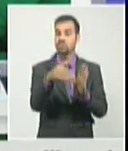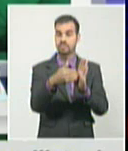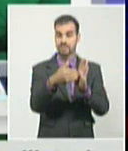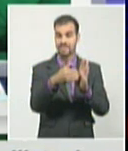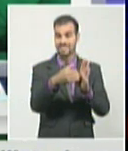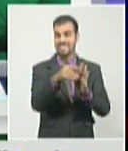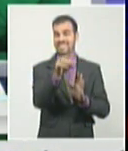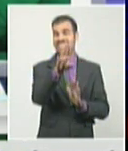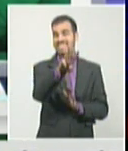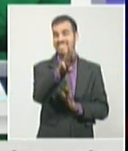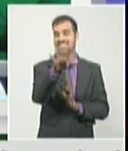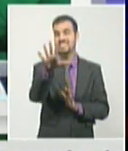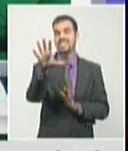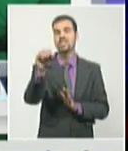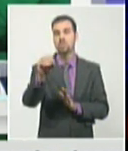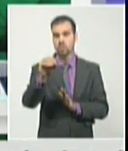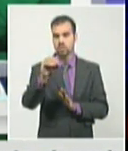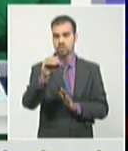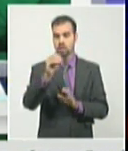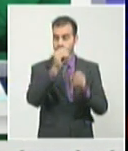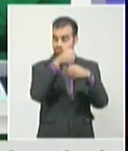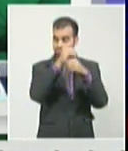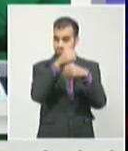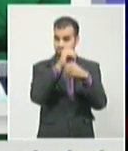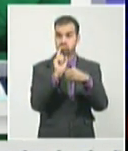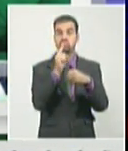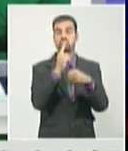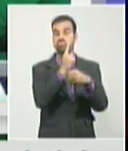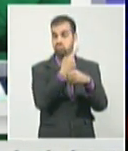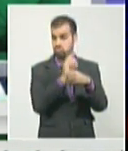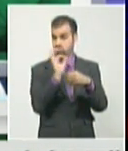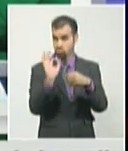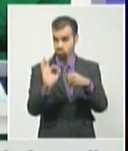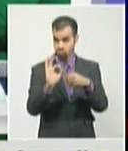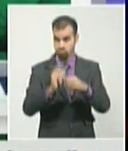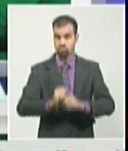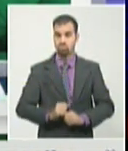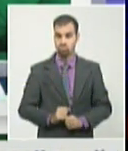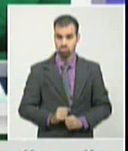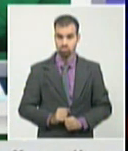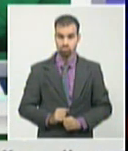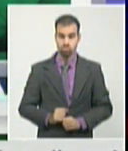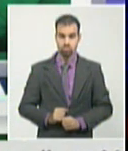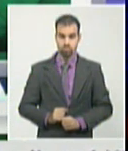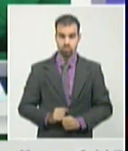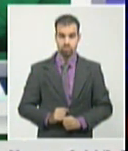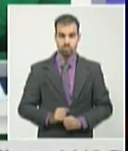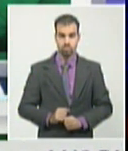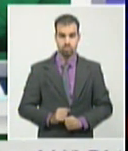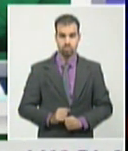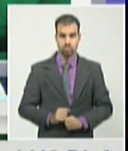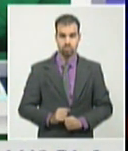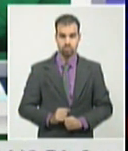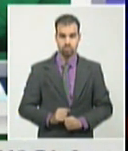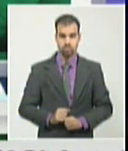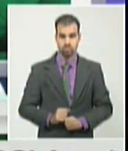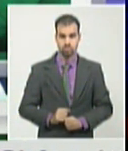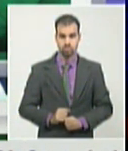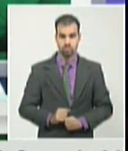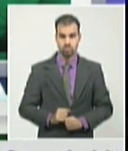14.350 muestras para el diagnóstico de lakovic 19 en los 18 laboratorios